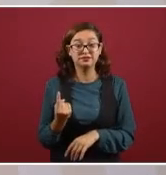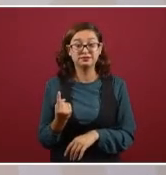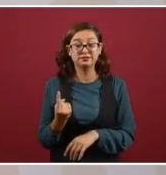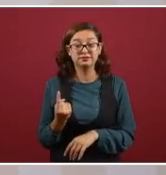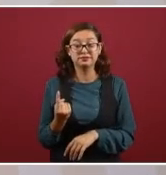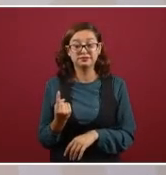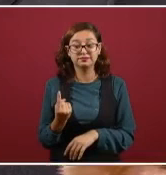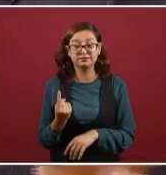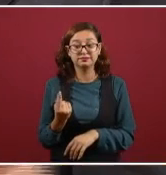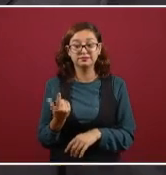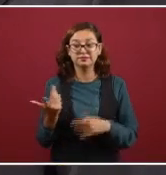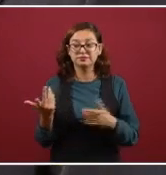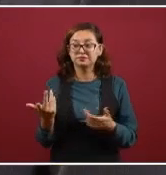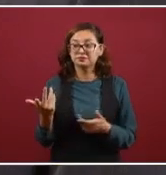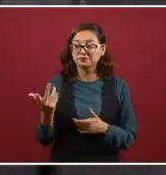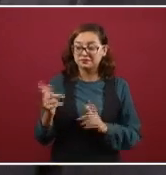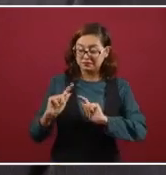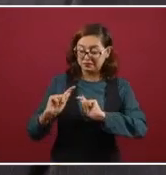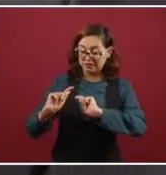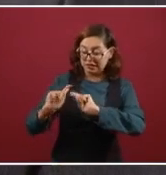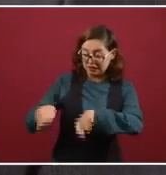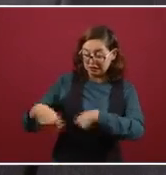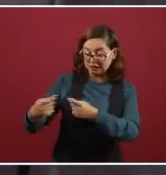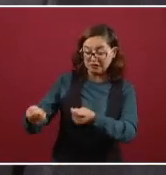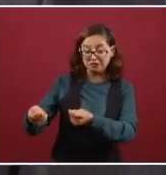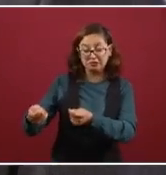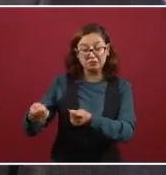son muy pocos. Antes,